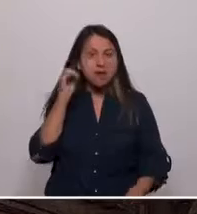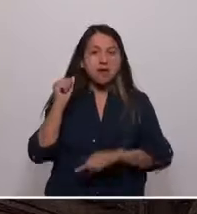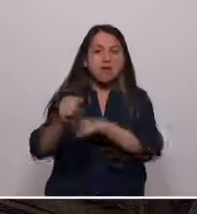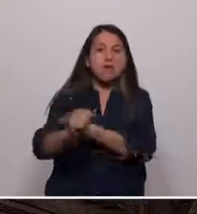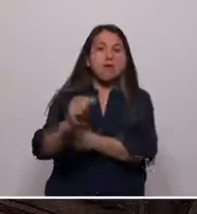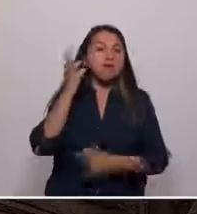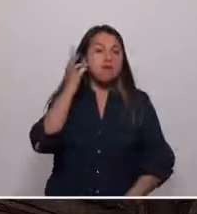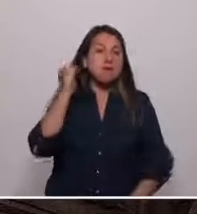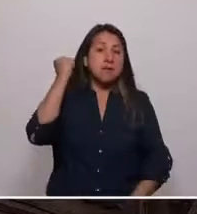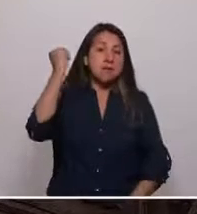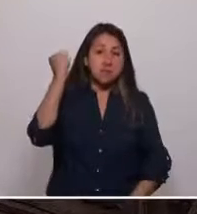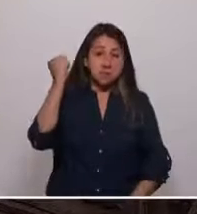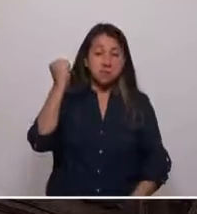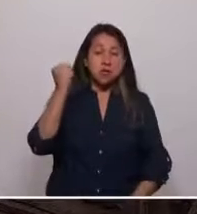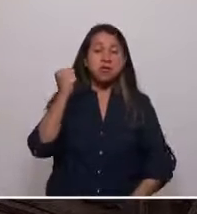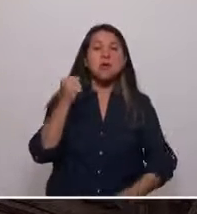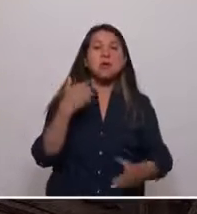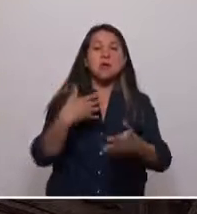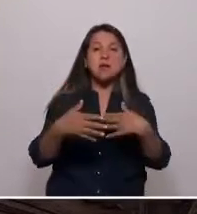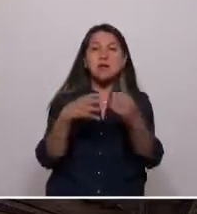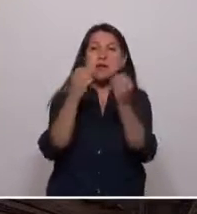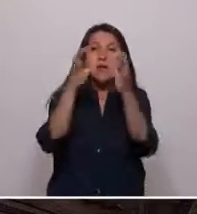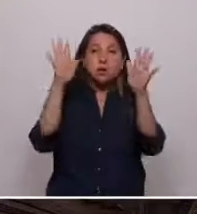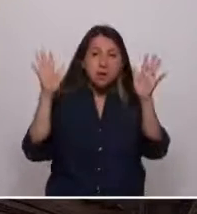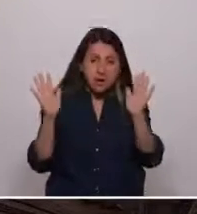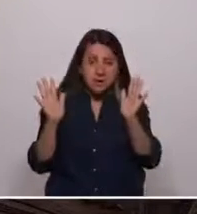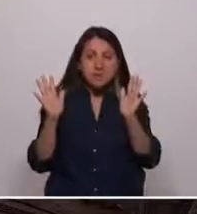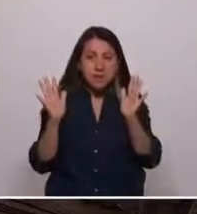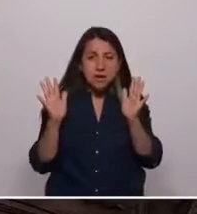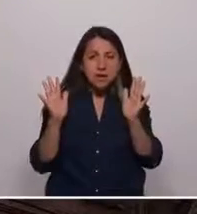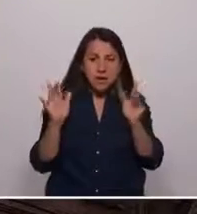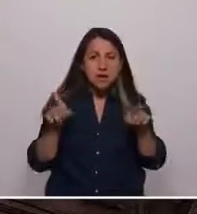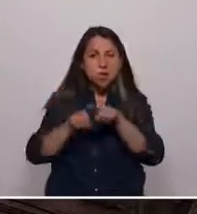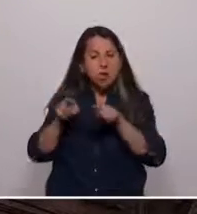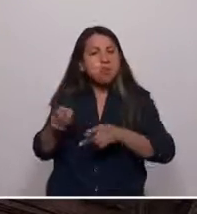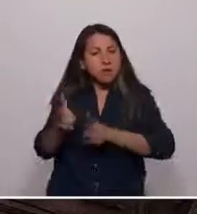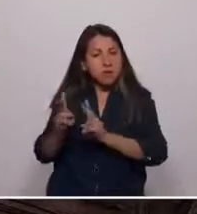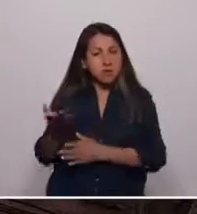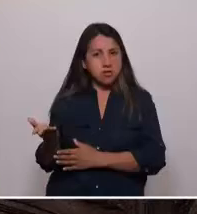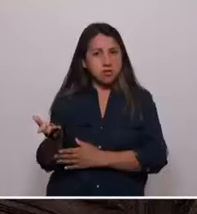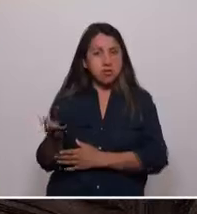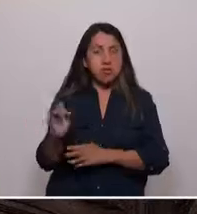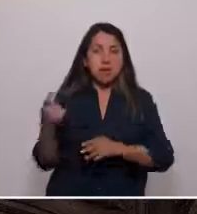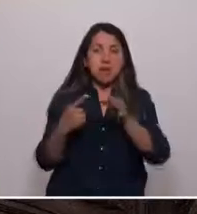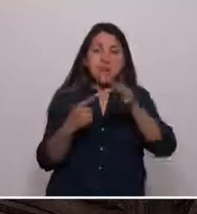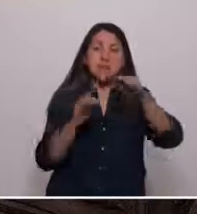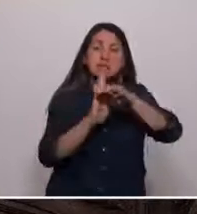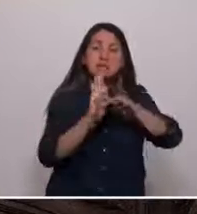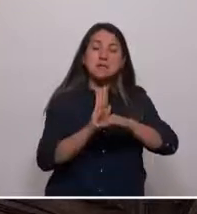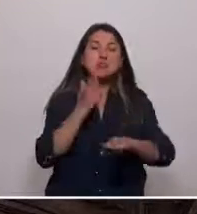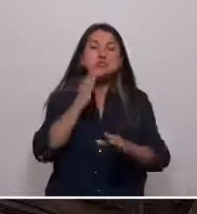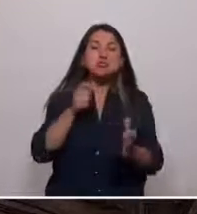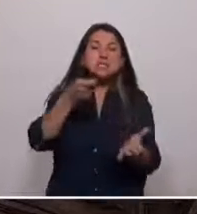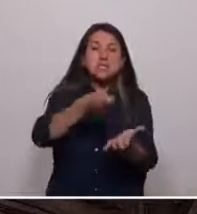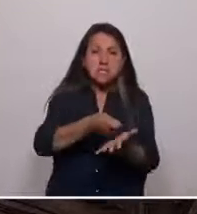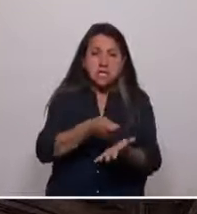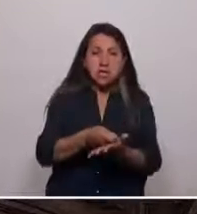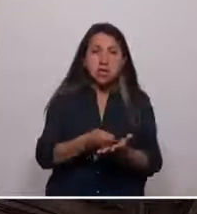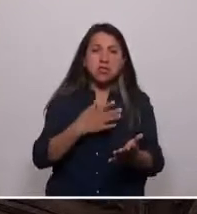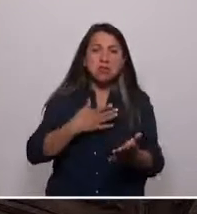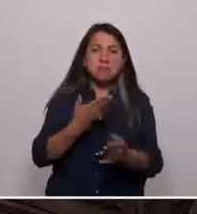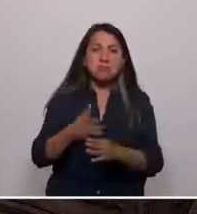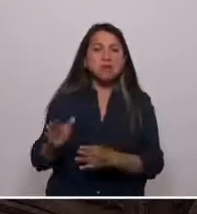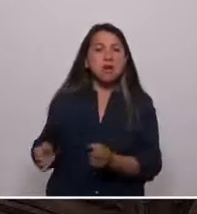feminismo, que la naturaleza pasa a ser sujeto de derecho, que el principio de subsidiariedad será